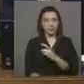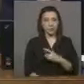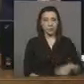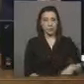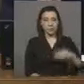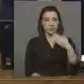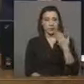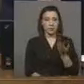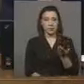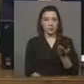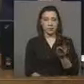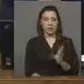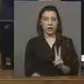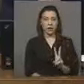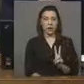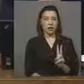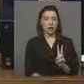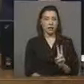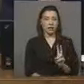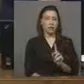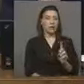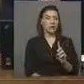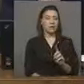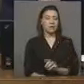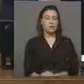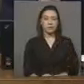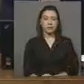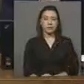...por la palabra del diputado señor Venegas. Ah, perdón, no está.